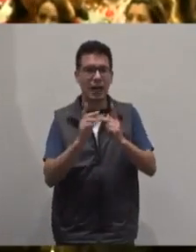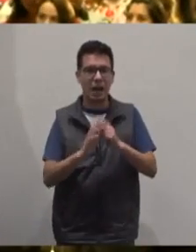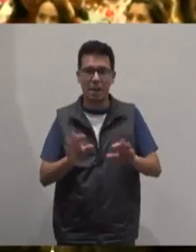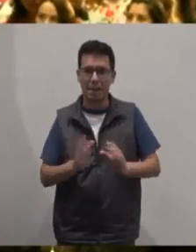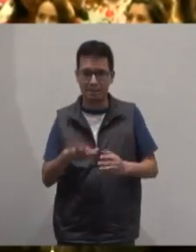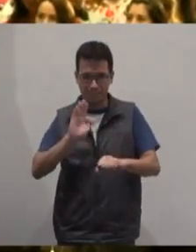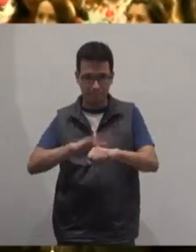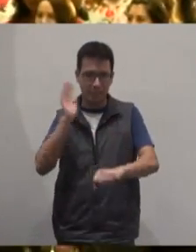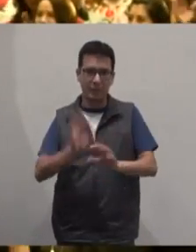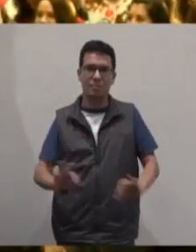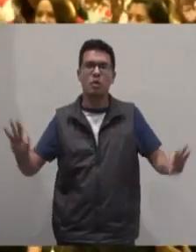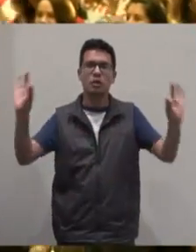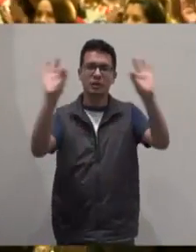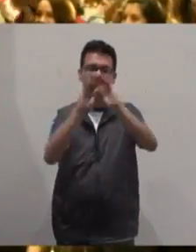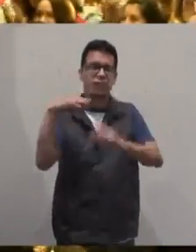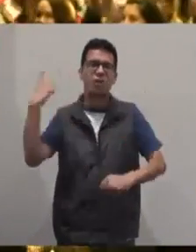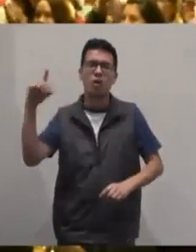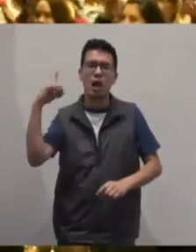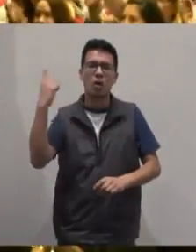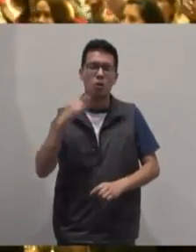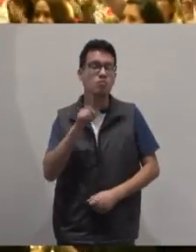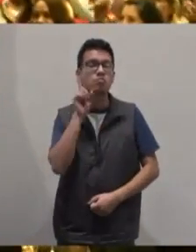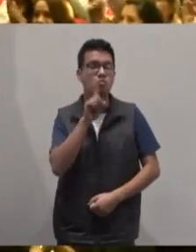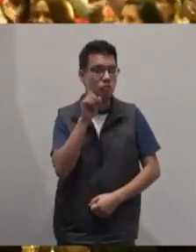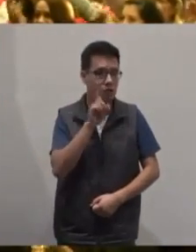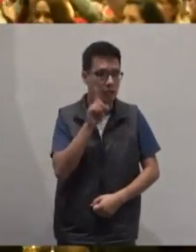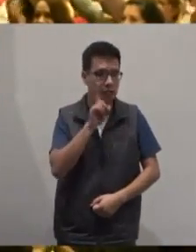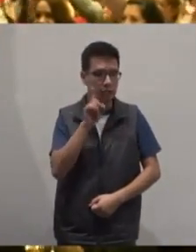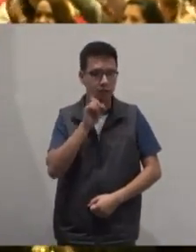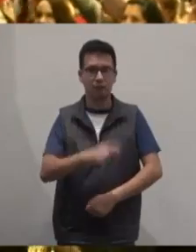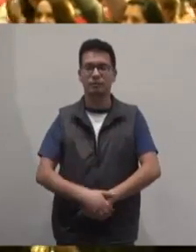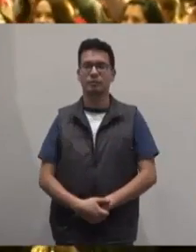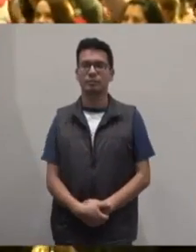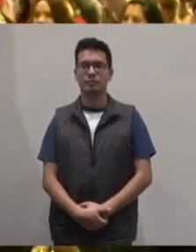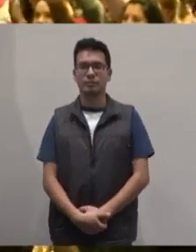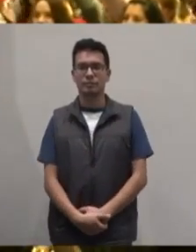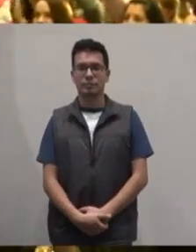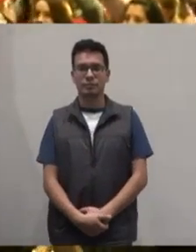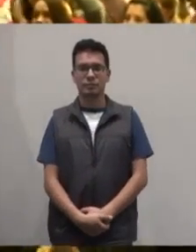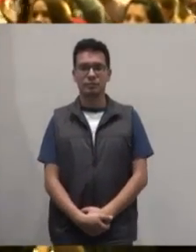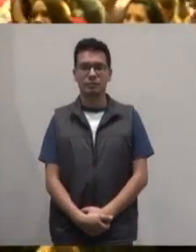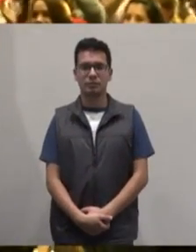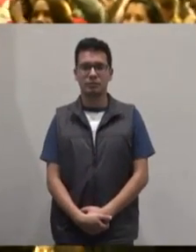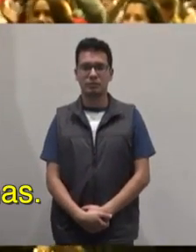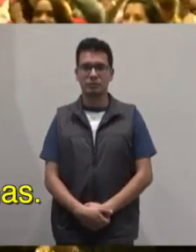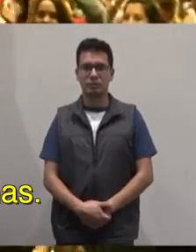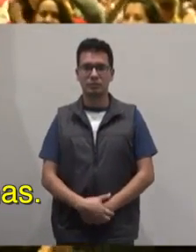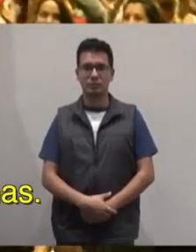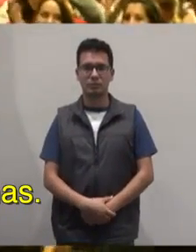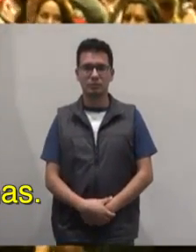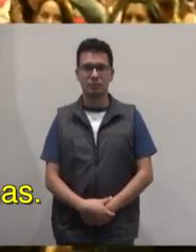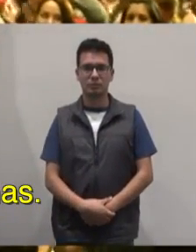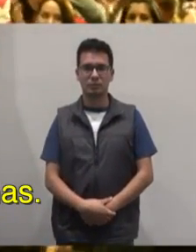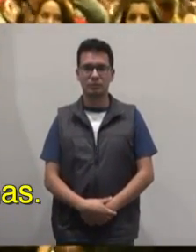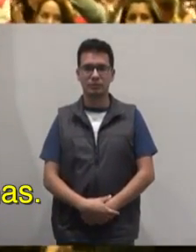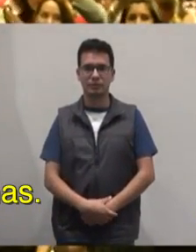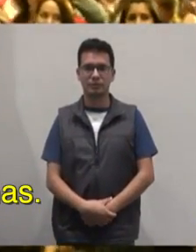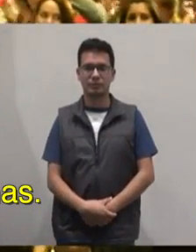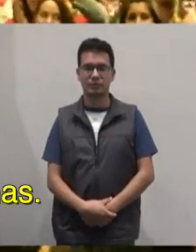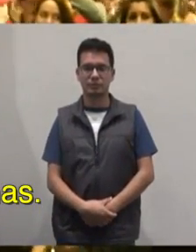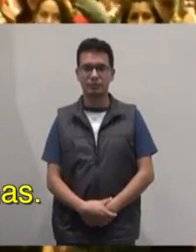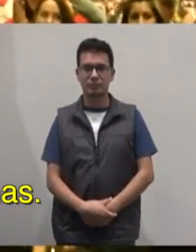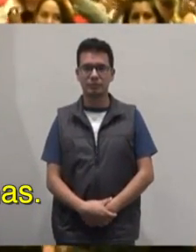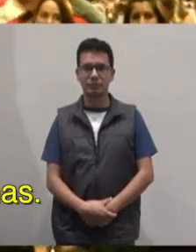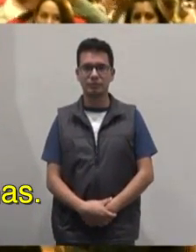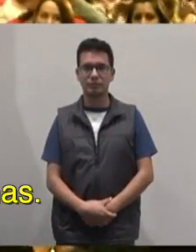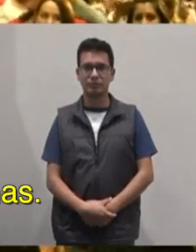Estados Unidos, el candidato consideró que de ser así, sería un agravio inadmisible para el país, y llamó a que mejor